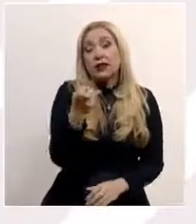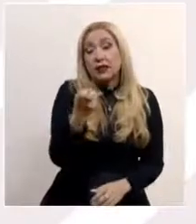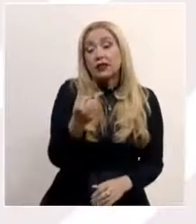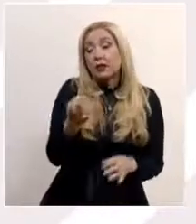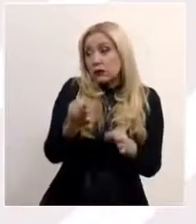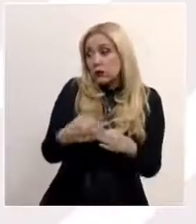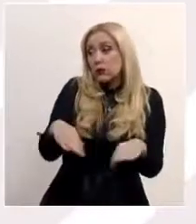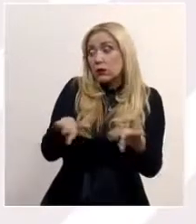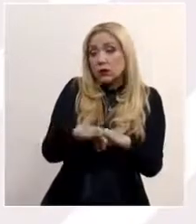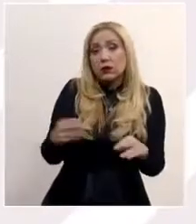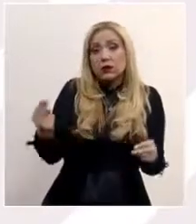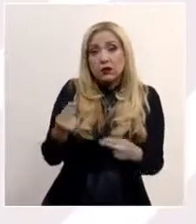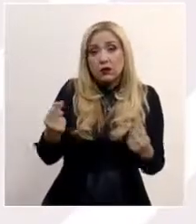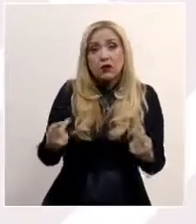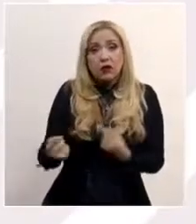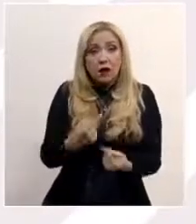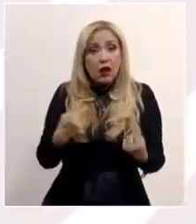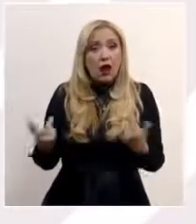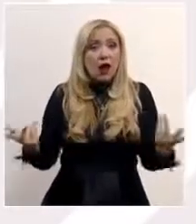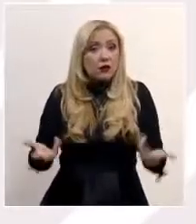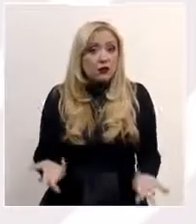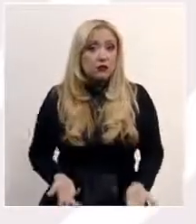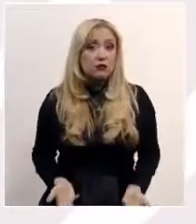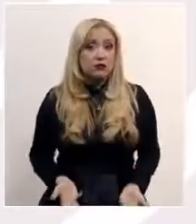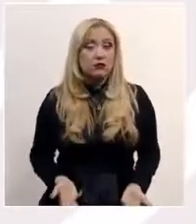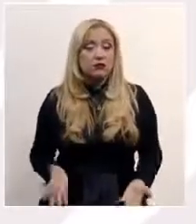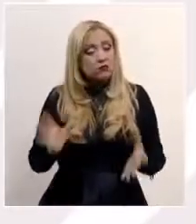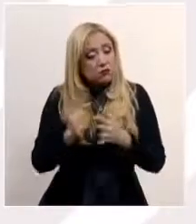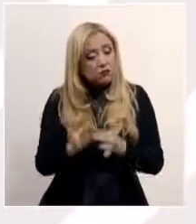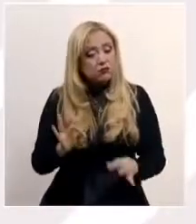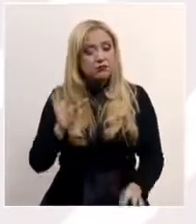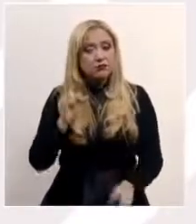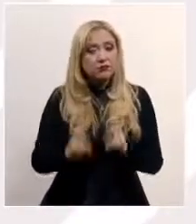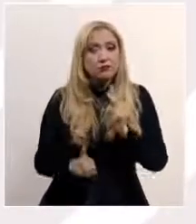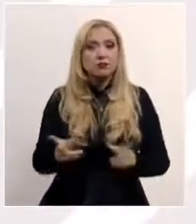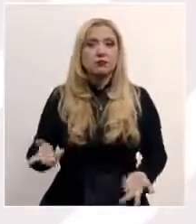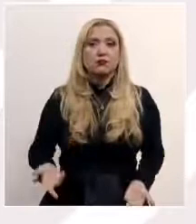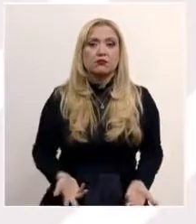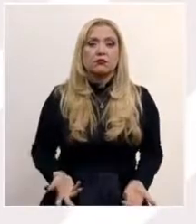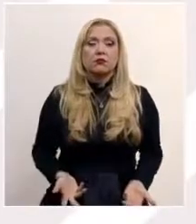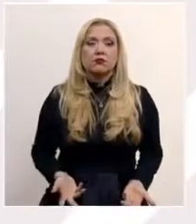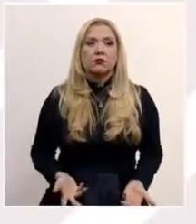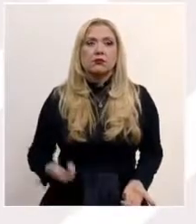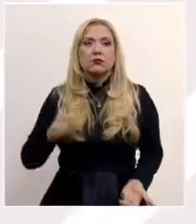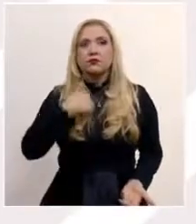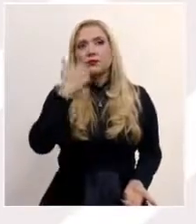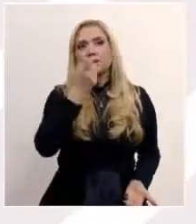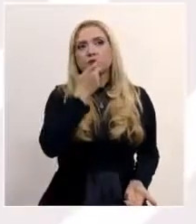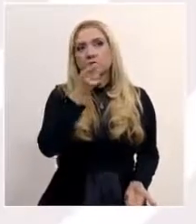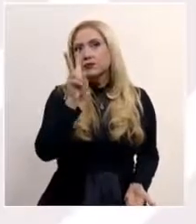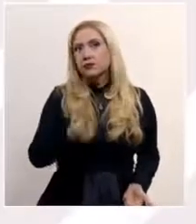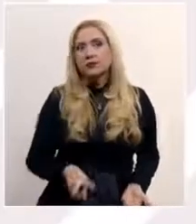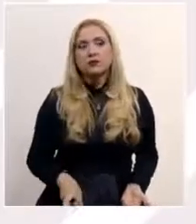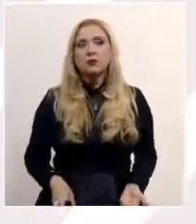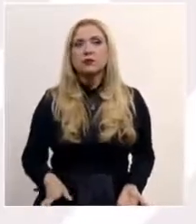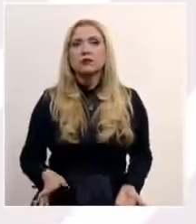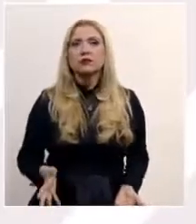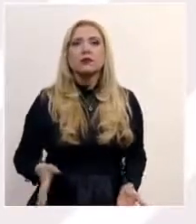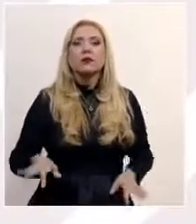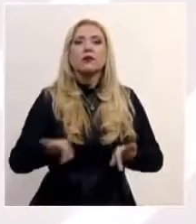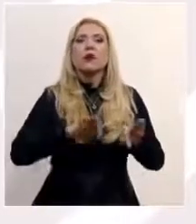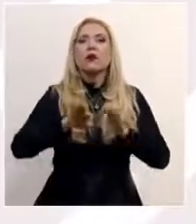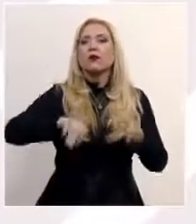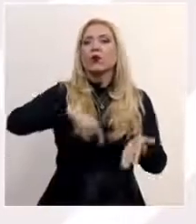tenemos que estar hablando, ¿no? Y en ese sentido también cerraría hablando de los espacios